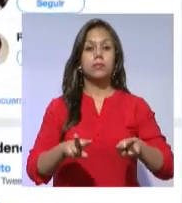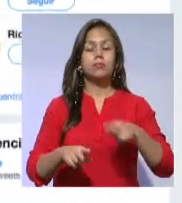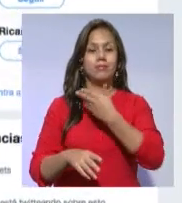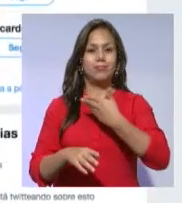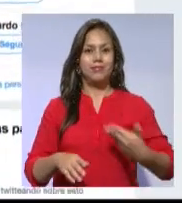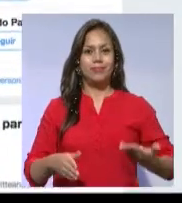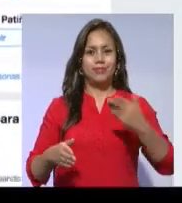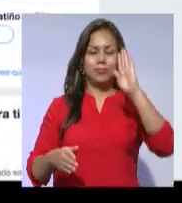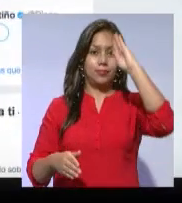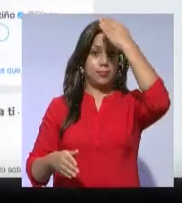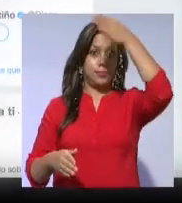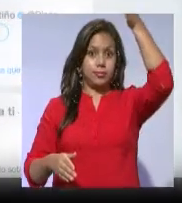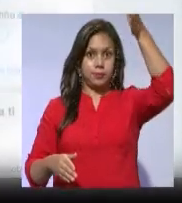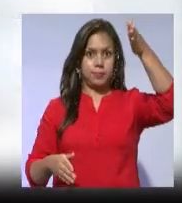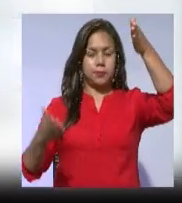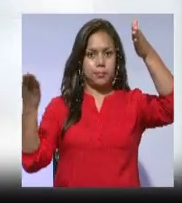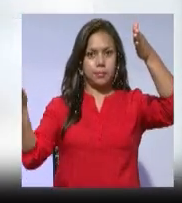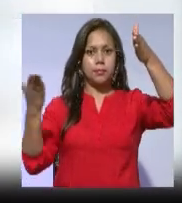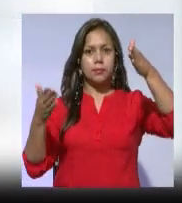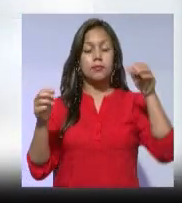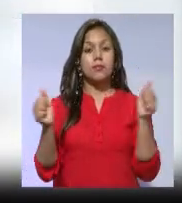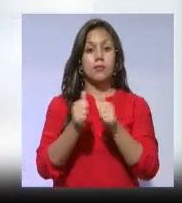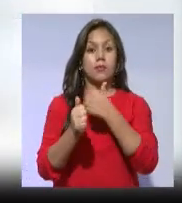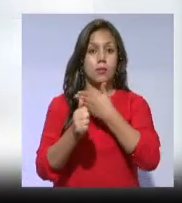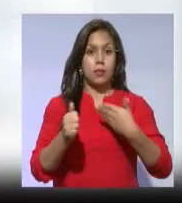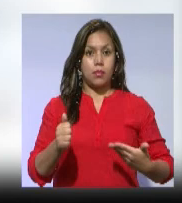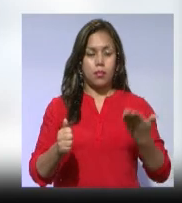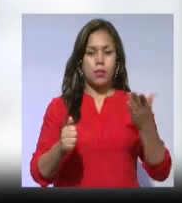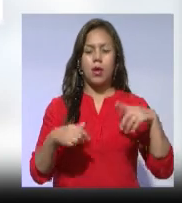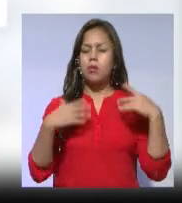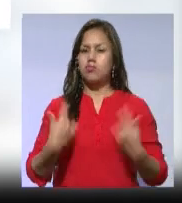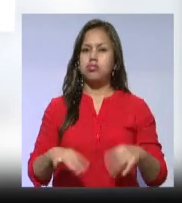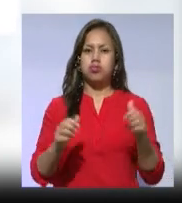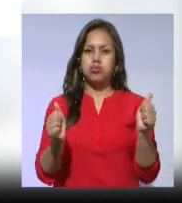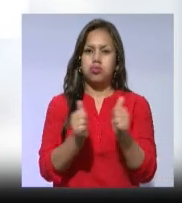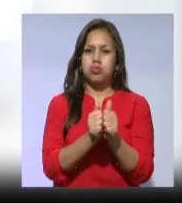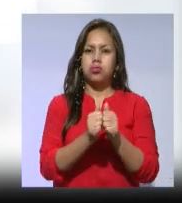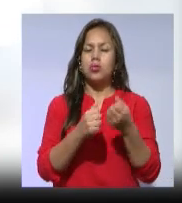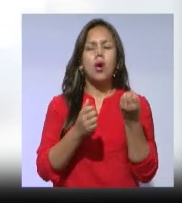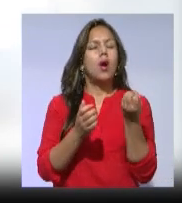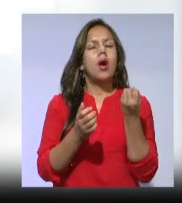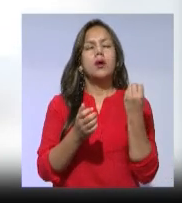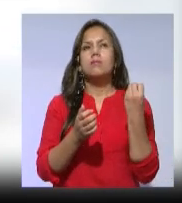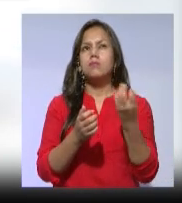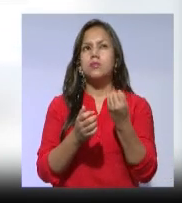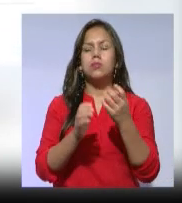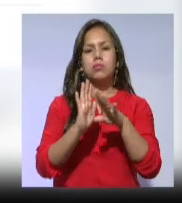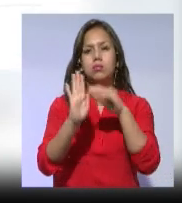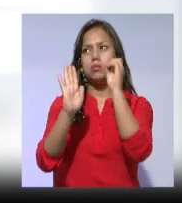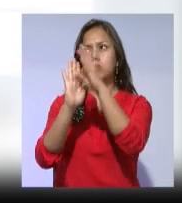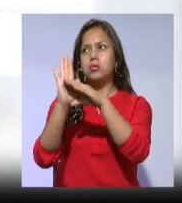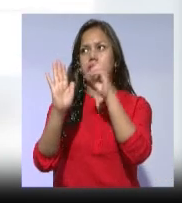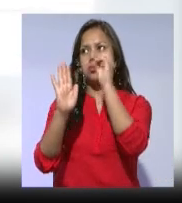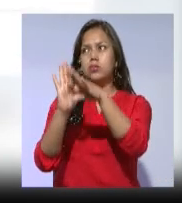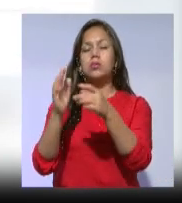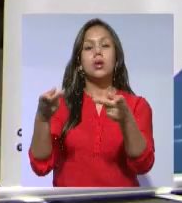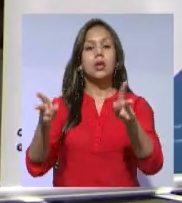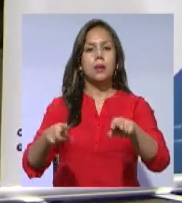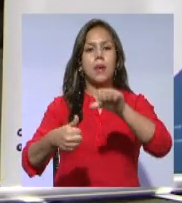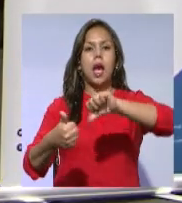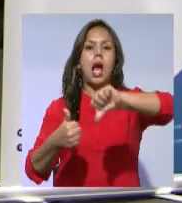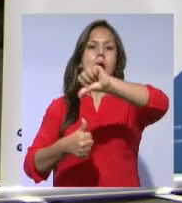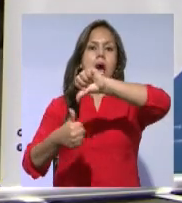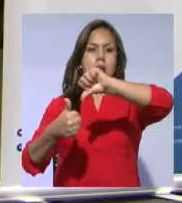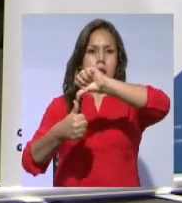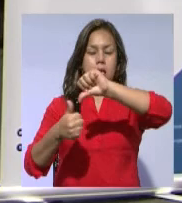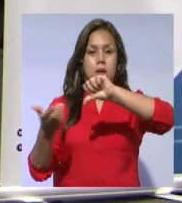la legislatura a jose serrano con presidente moreno enviaremos urgente ayuda humanitaria y vituallas a cuba y el caribe de